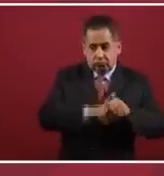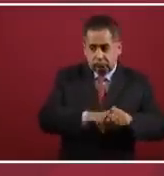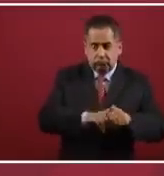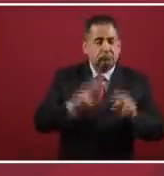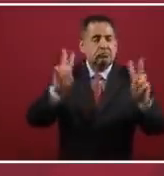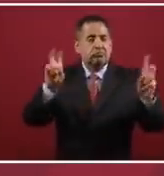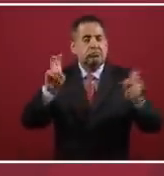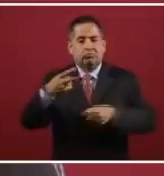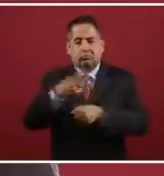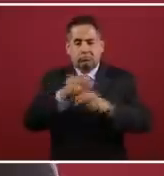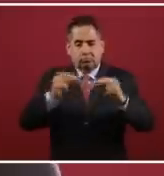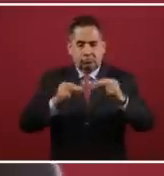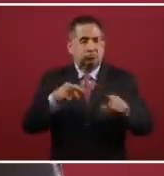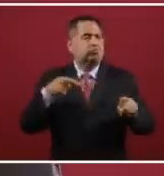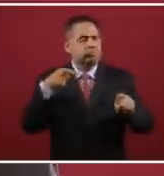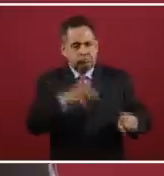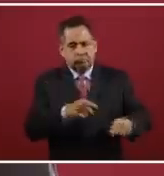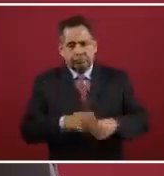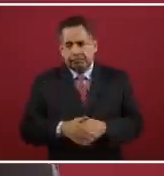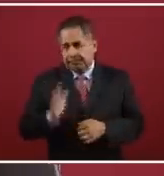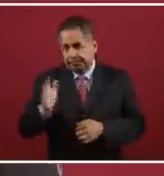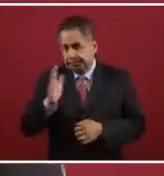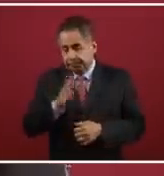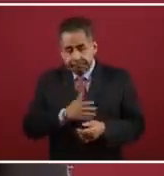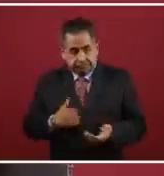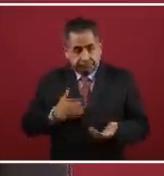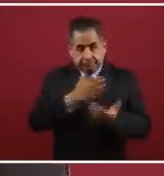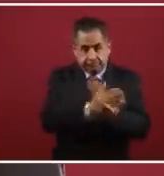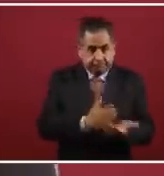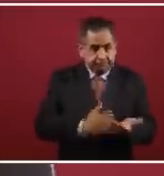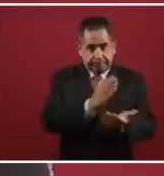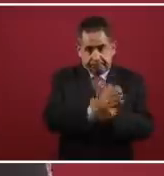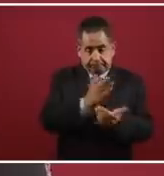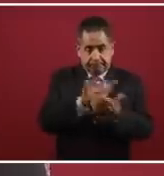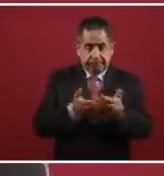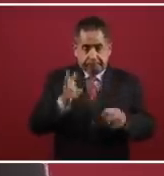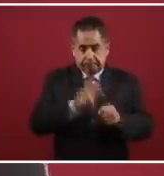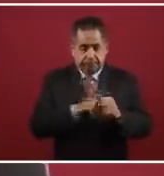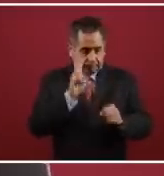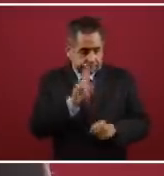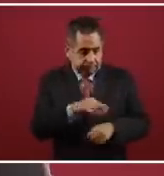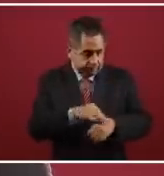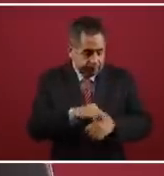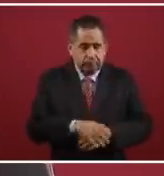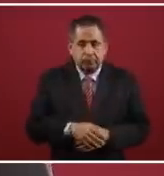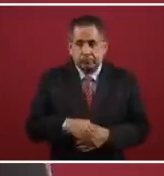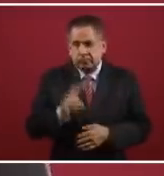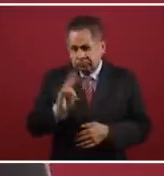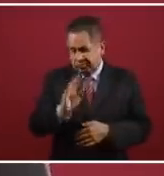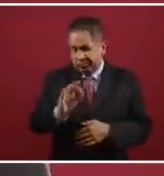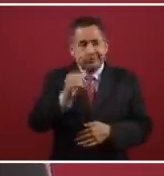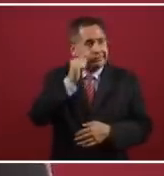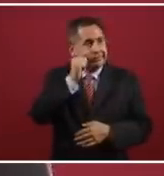nivel. Entonces, estamos recorriendo estos hospitales y ayer